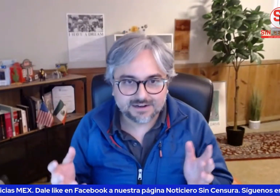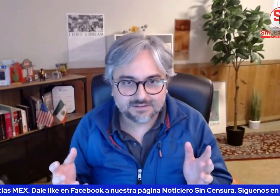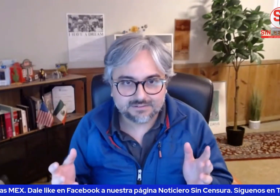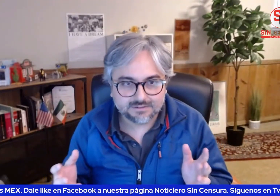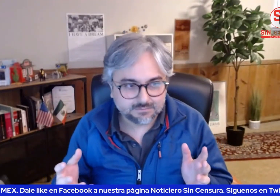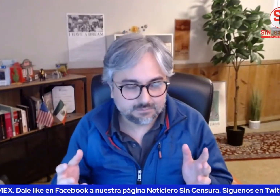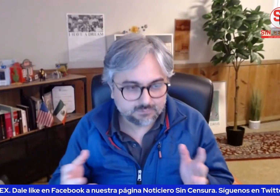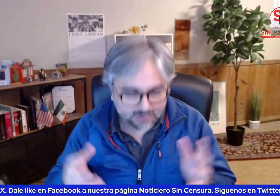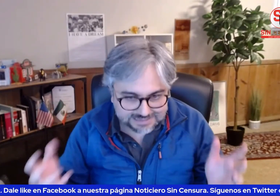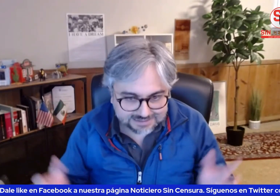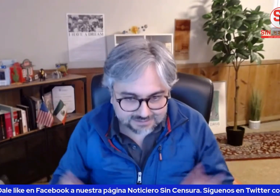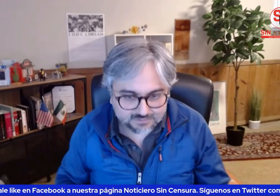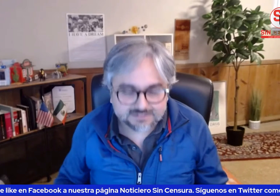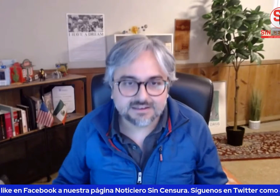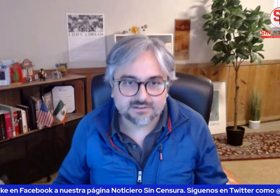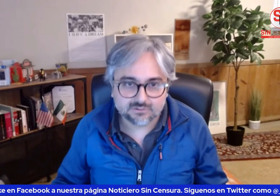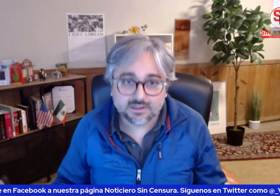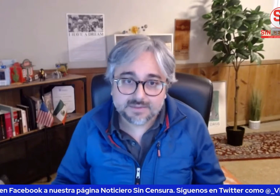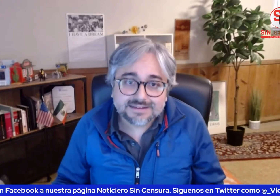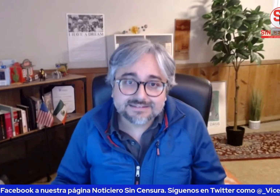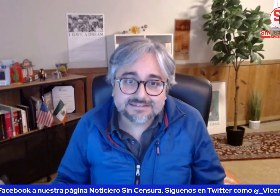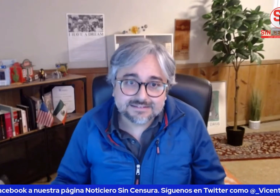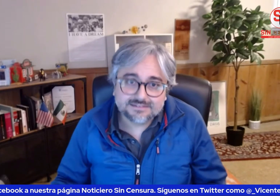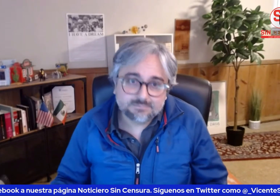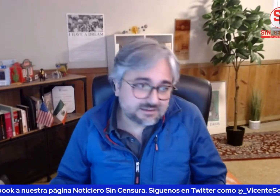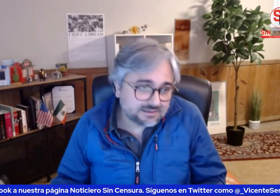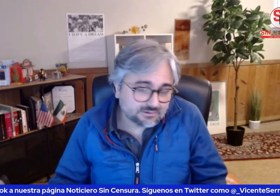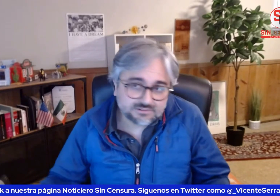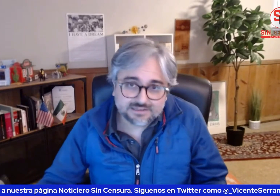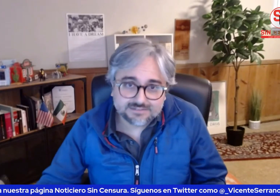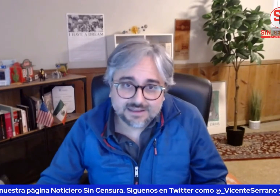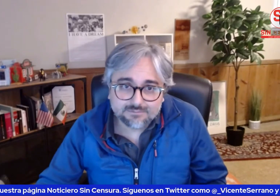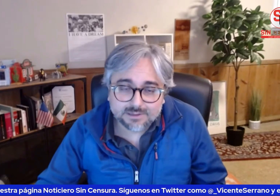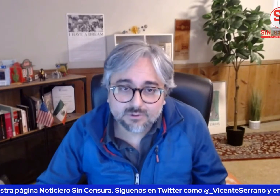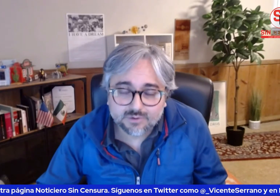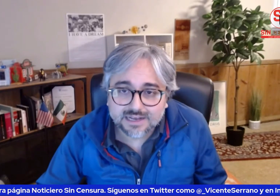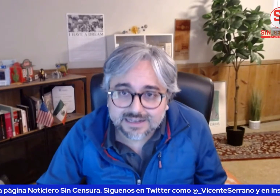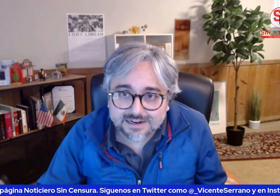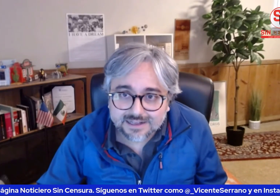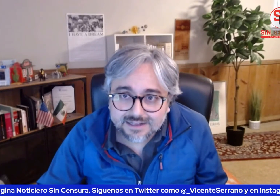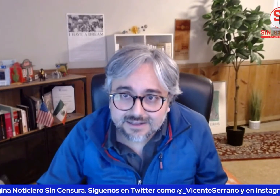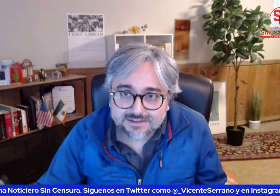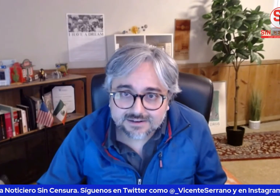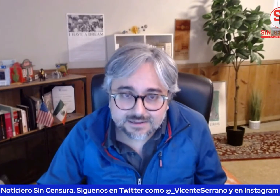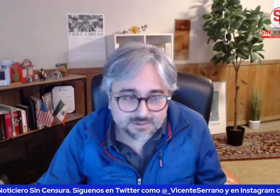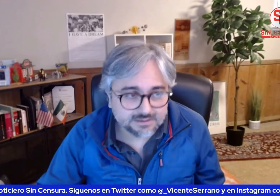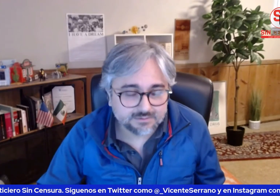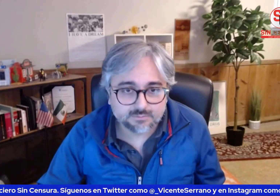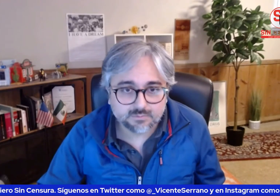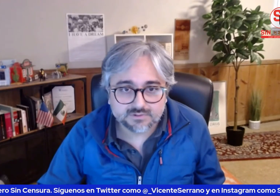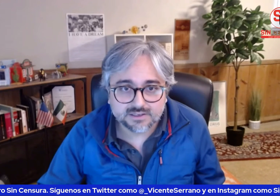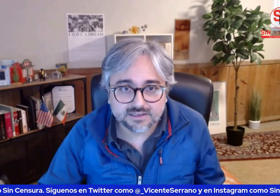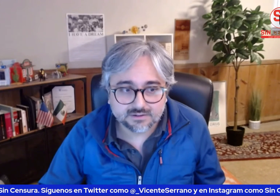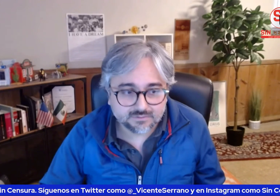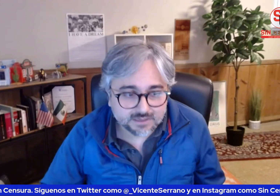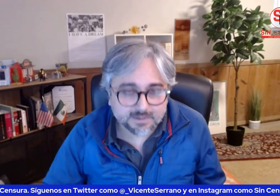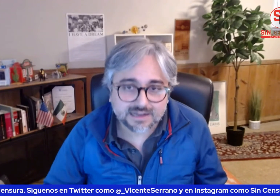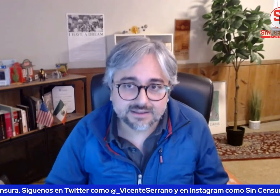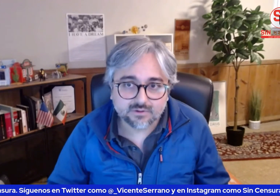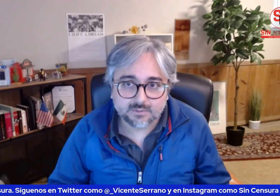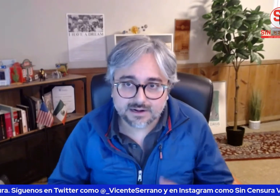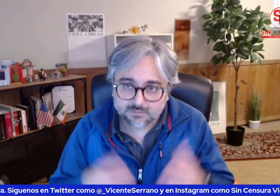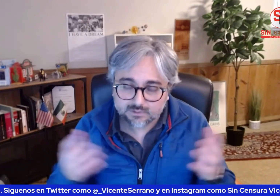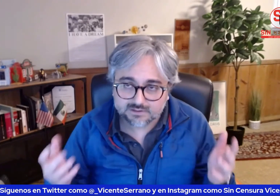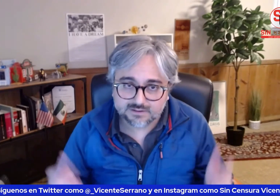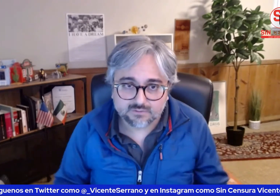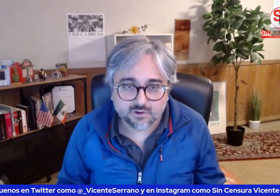muchas guerras violentas, físicas, todavía existen. México está en medio de una guerra terrible después de que Felipe